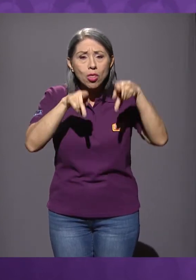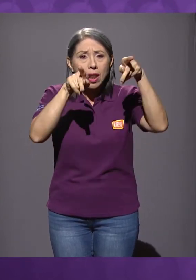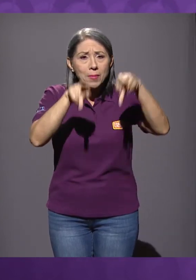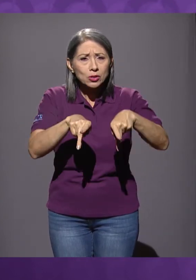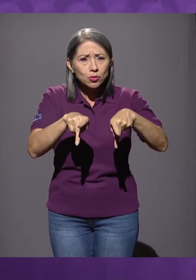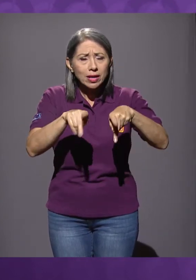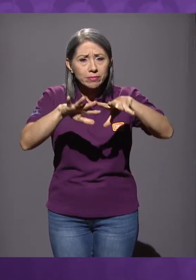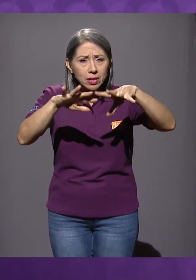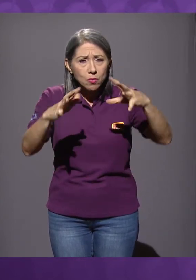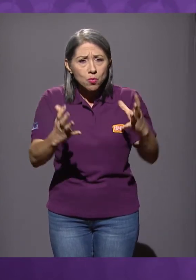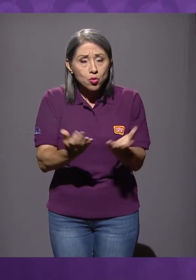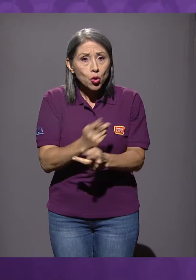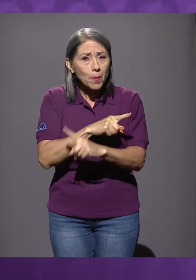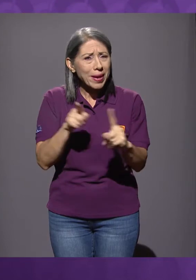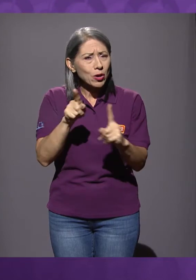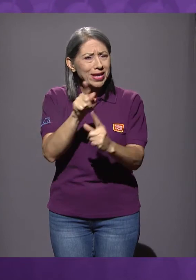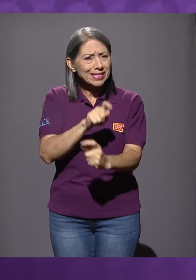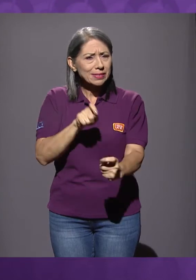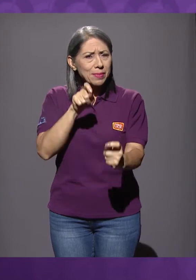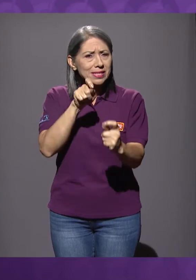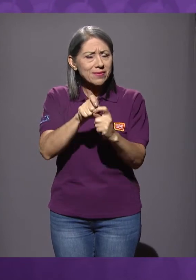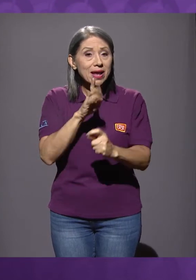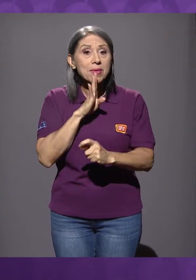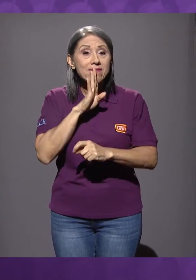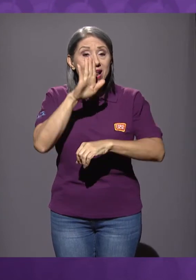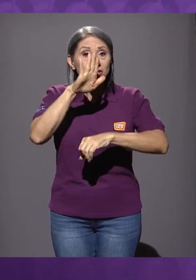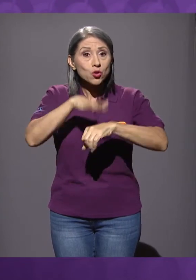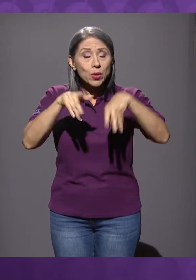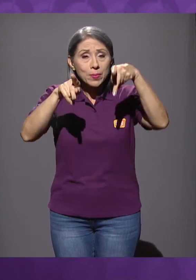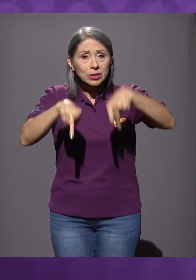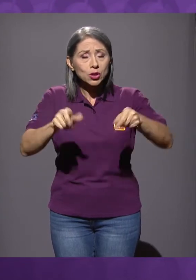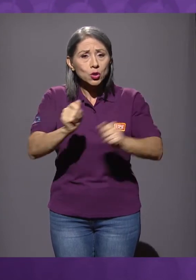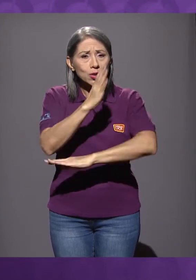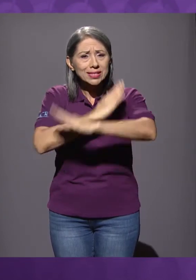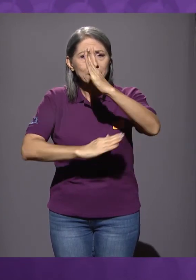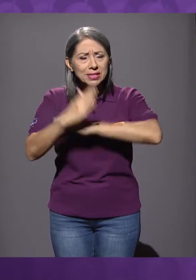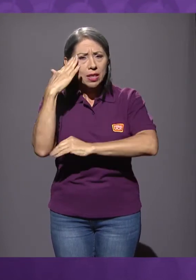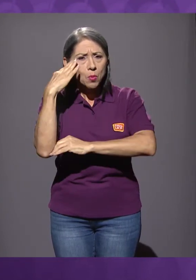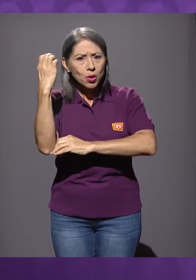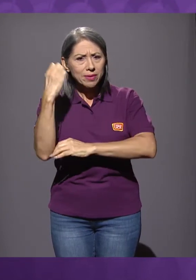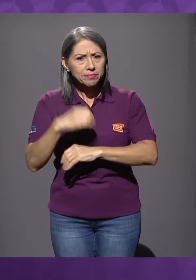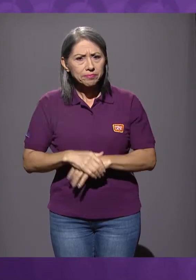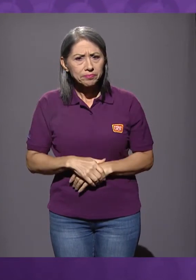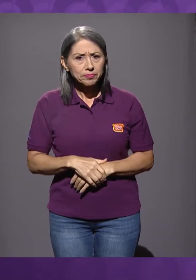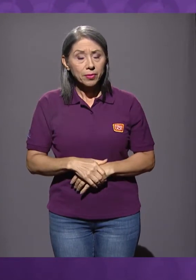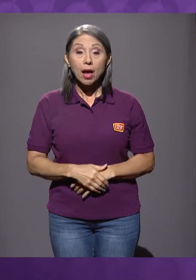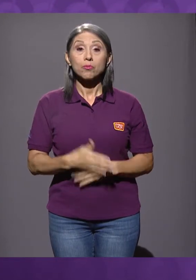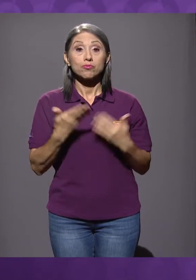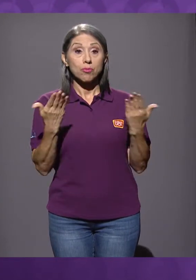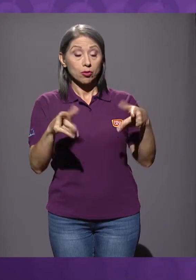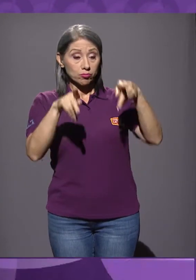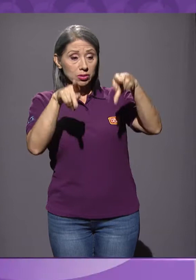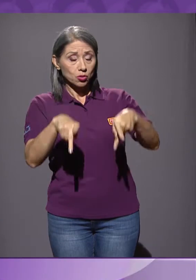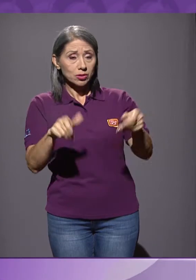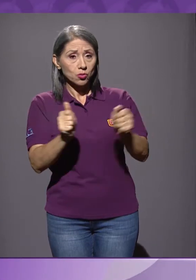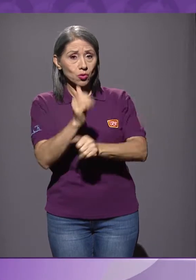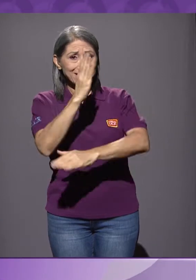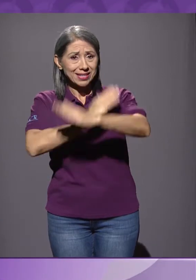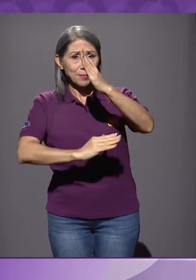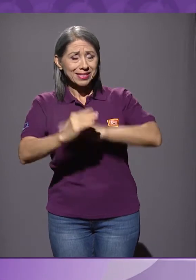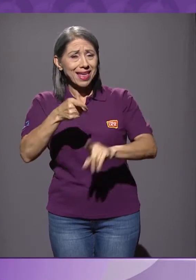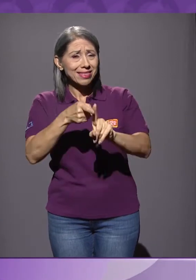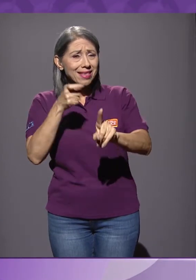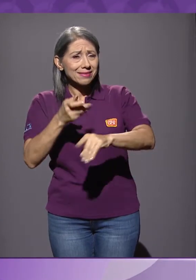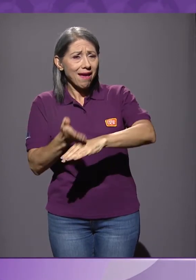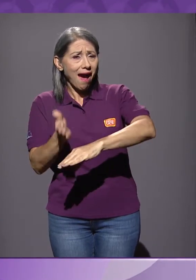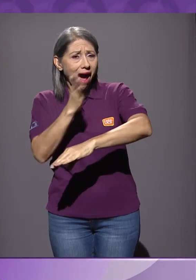qué deberíamos hablar específicamente de la afectación a este grupo de población? Bueno, esta población desde antes de la